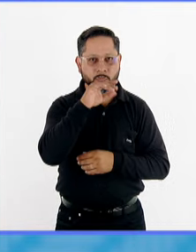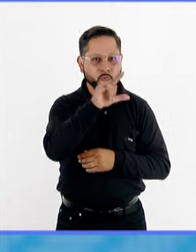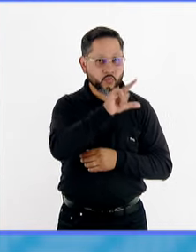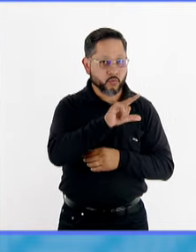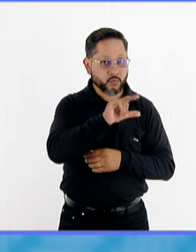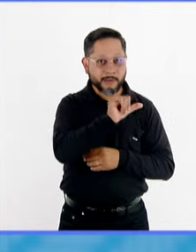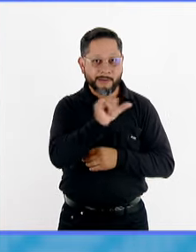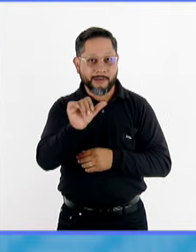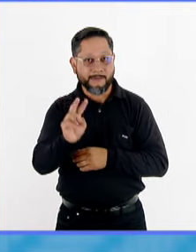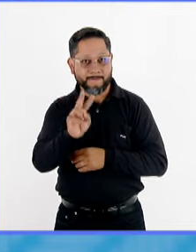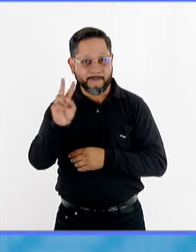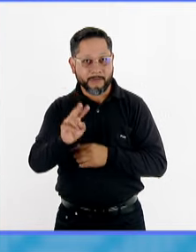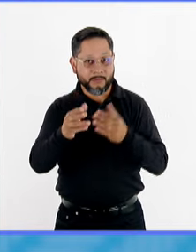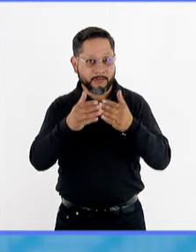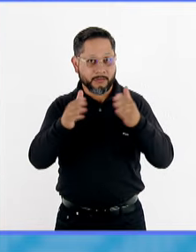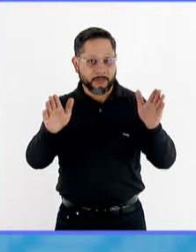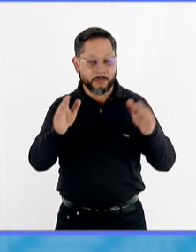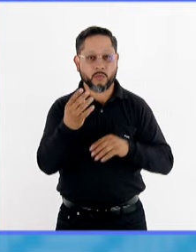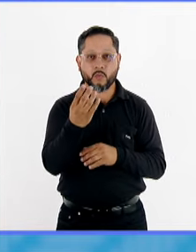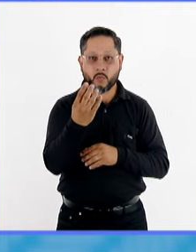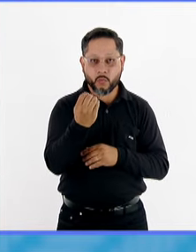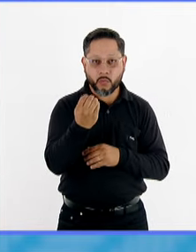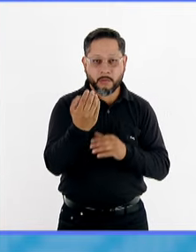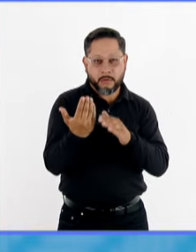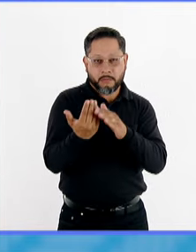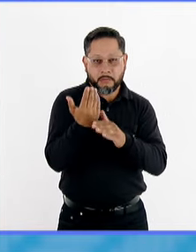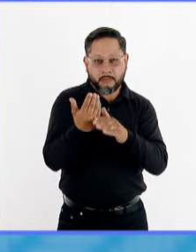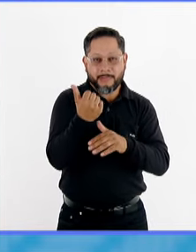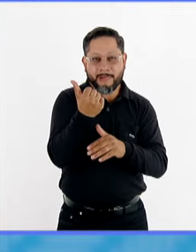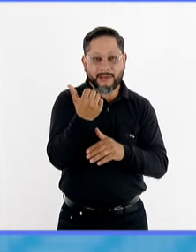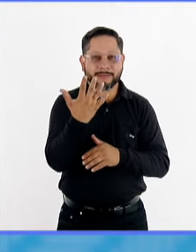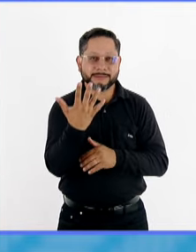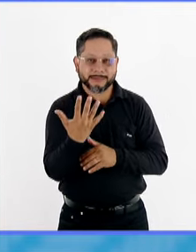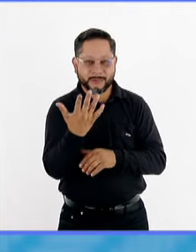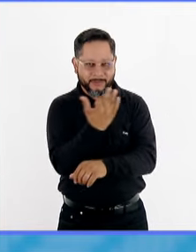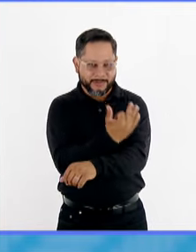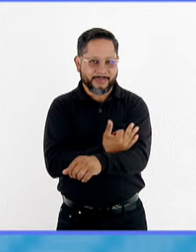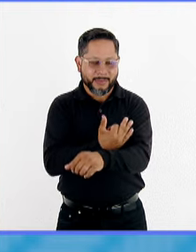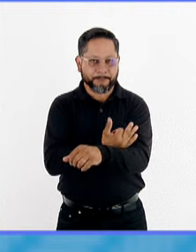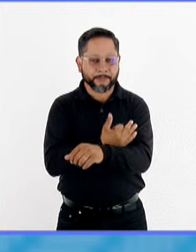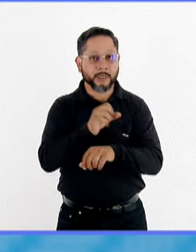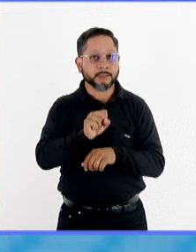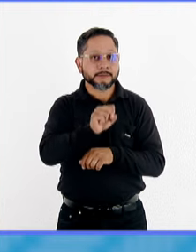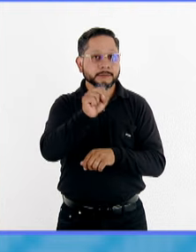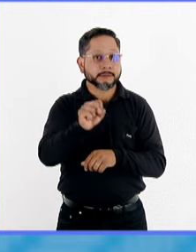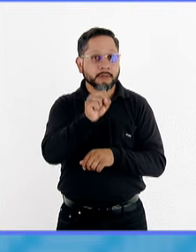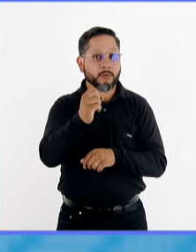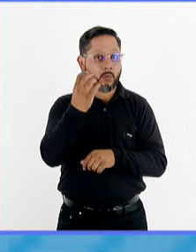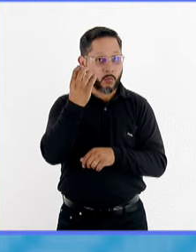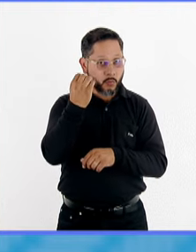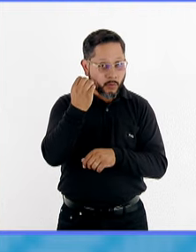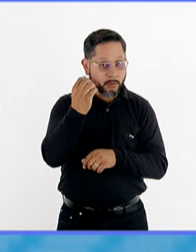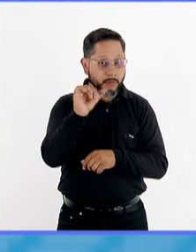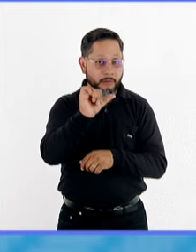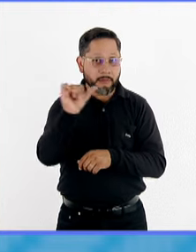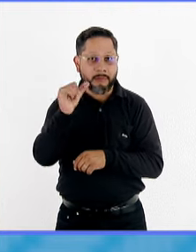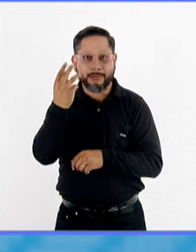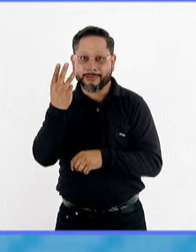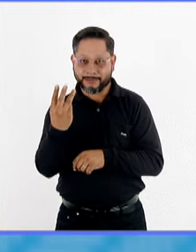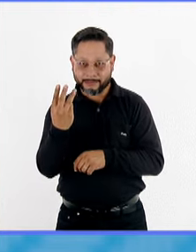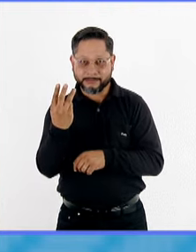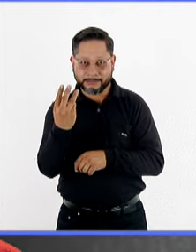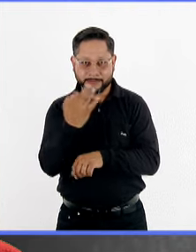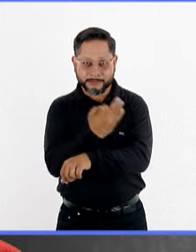lunes a viernes, de 9 de la mañana a 5 de la tarde, y los sábados de 9 de la mañana a 3 de la